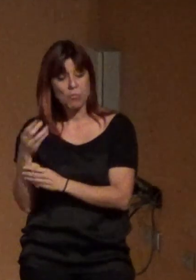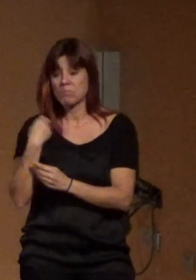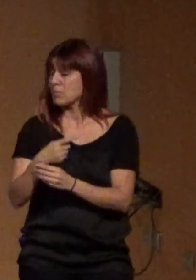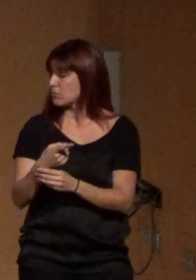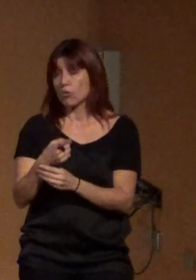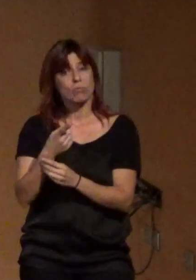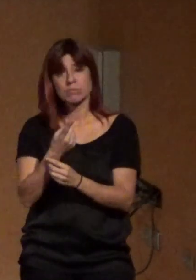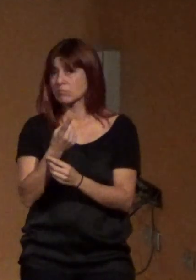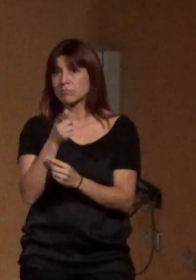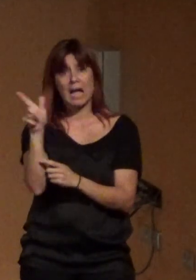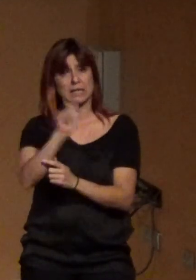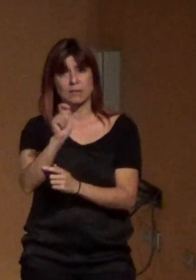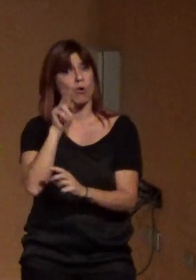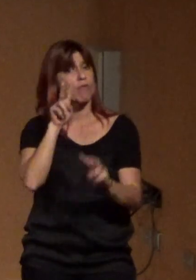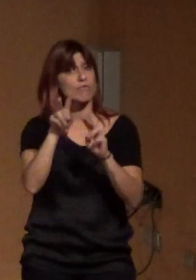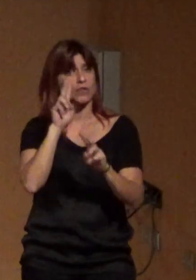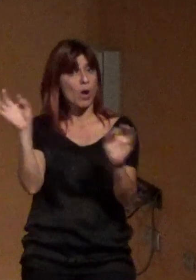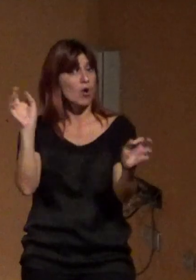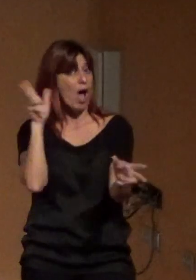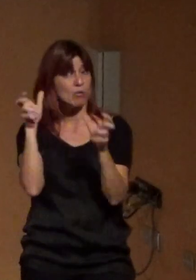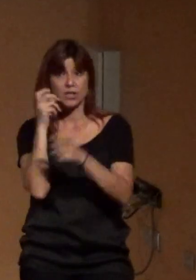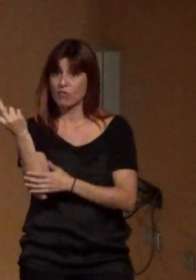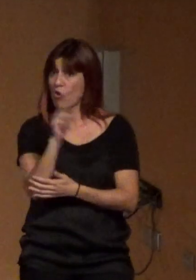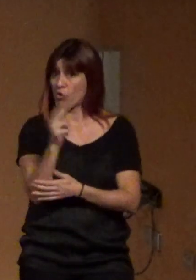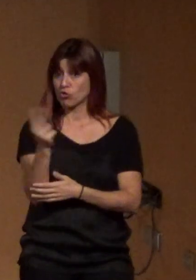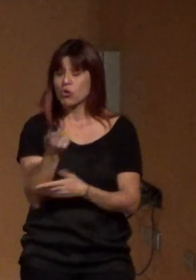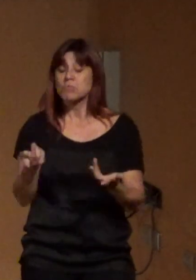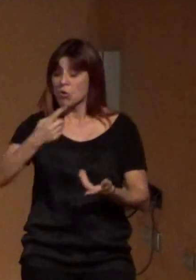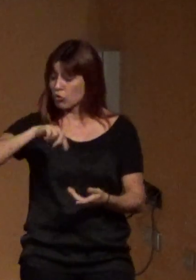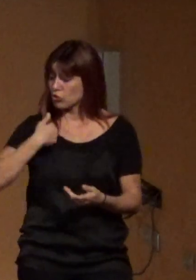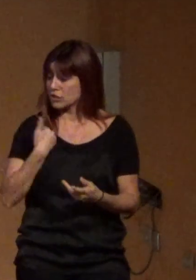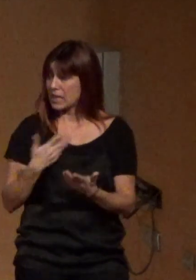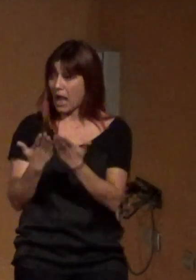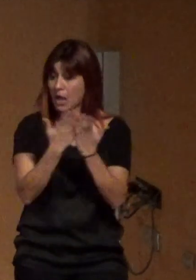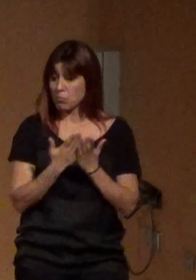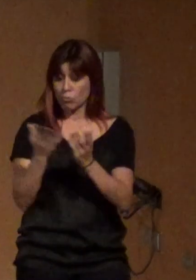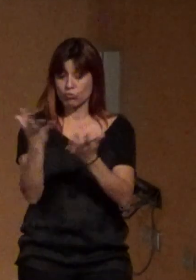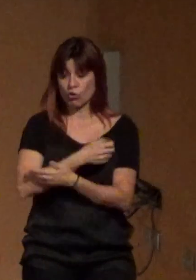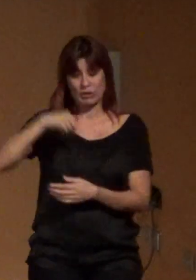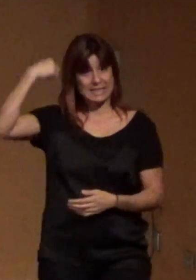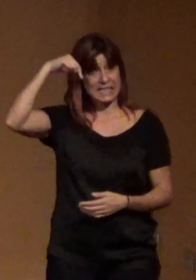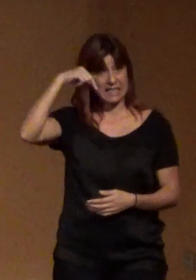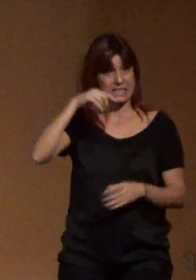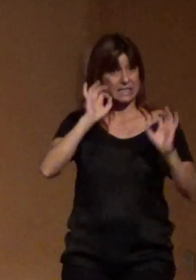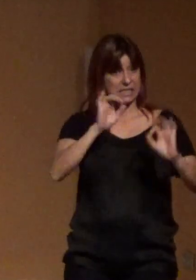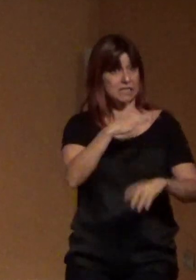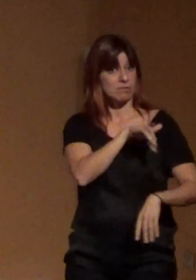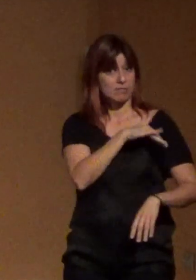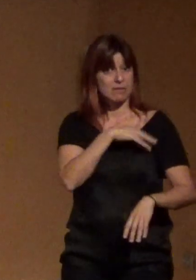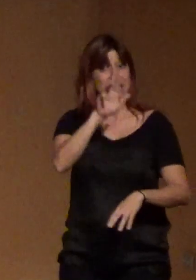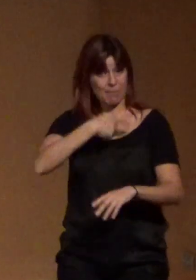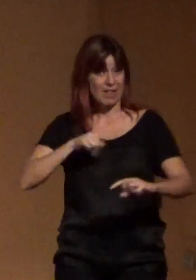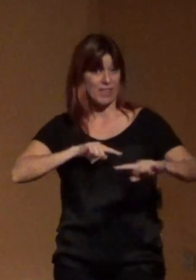visual. Y nosotros ya hemos hecho estudios, Patricia Roca trabaja con nosotros en Imbané, hizo la tesis de doctorado sobre, que también está la directora Ana